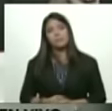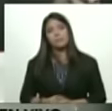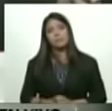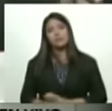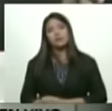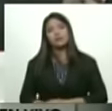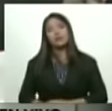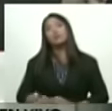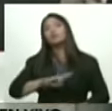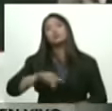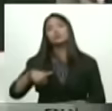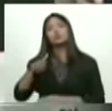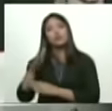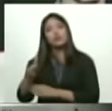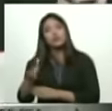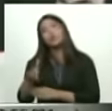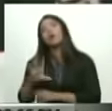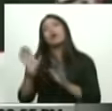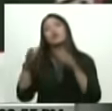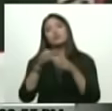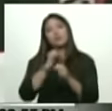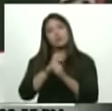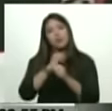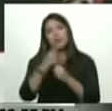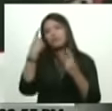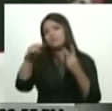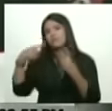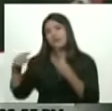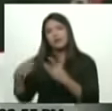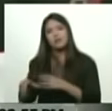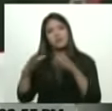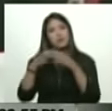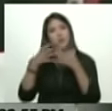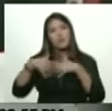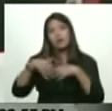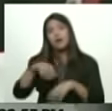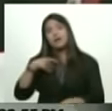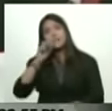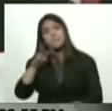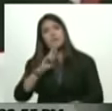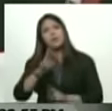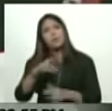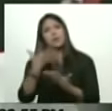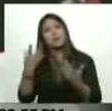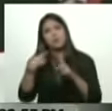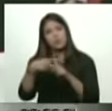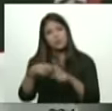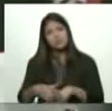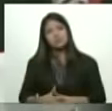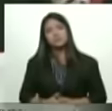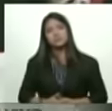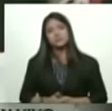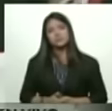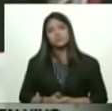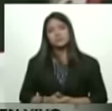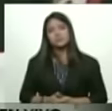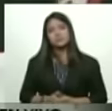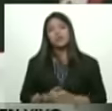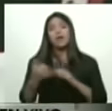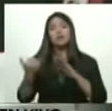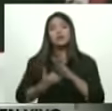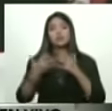Hemos asistido a las mesas, diferentes mesas, diferentes motores, y vemos que la reacción ha sido muy positiva. Están los